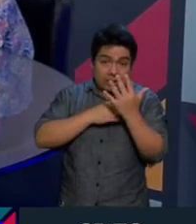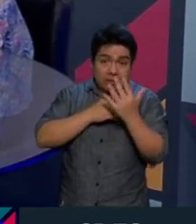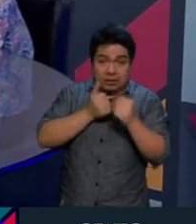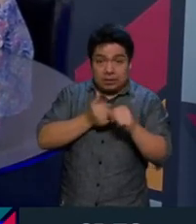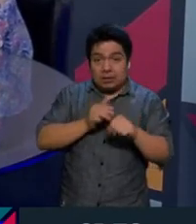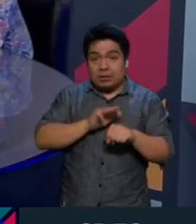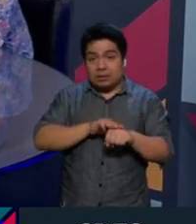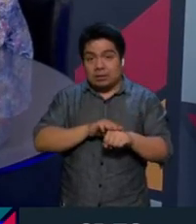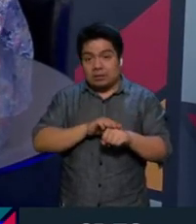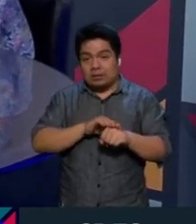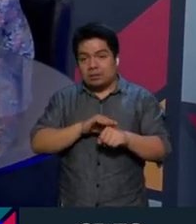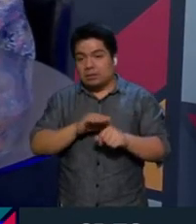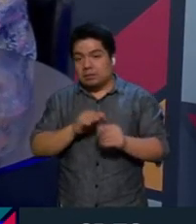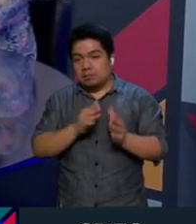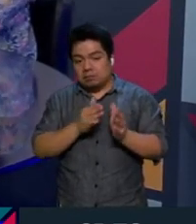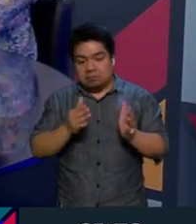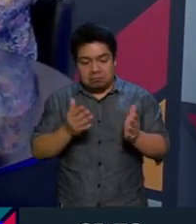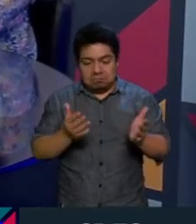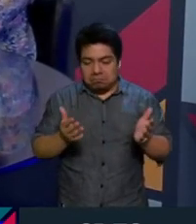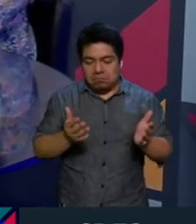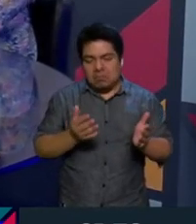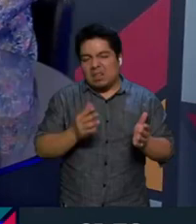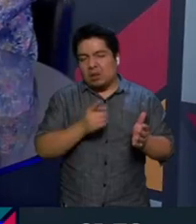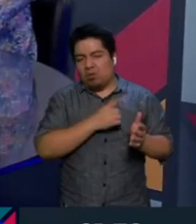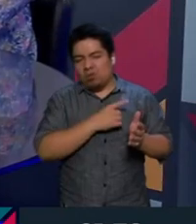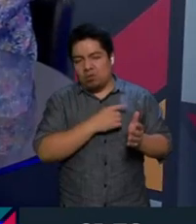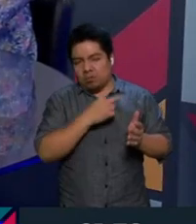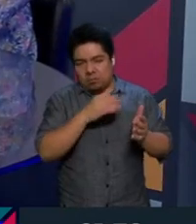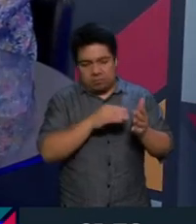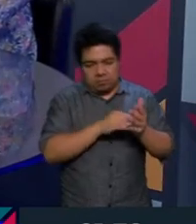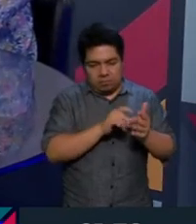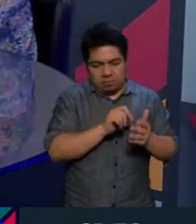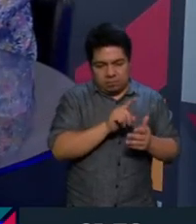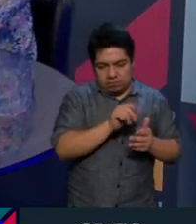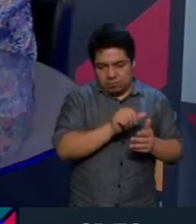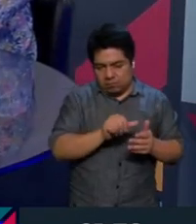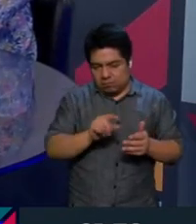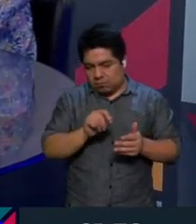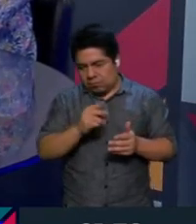¿no? Sus dos periodos, ¿no? Solamente en el segundo periodo.